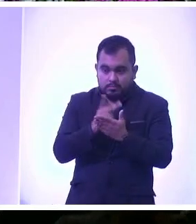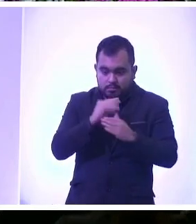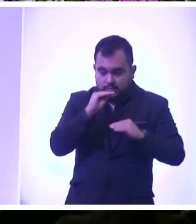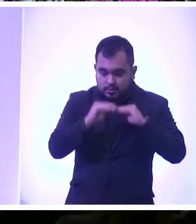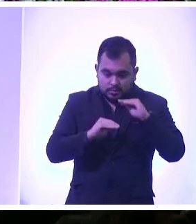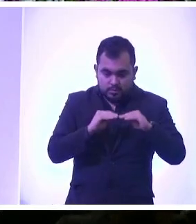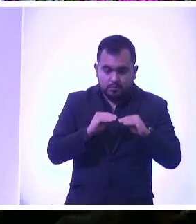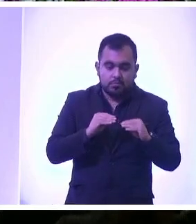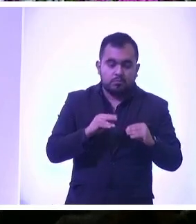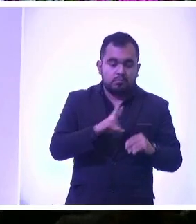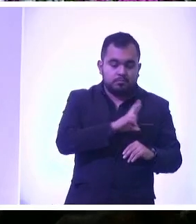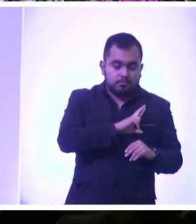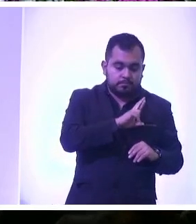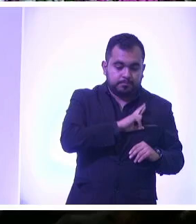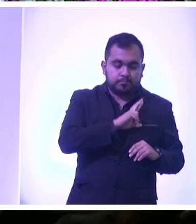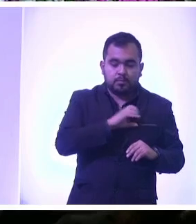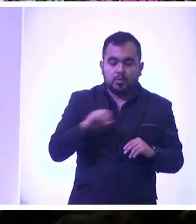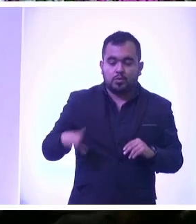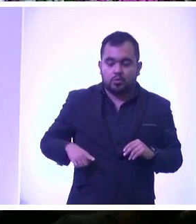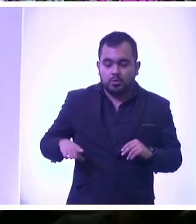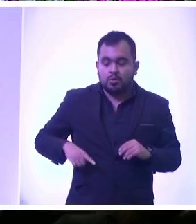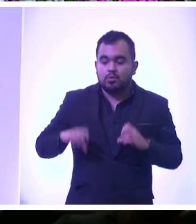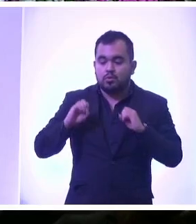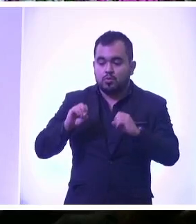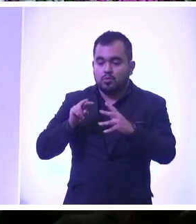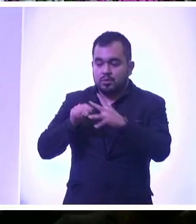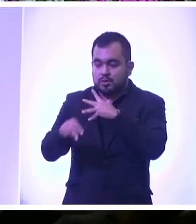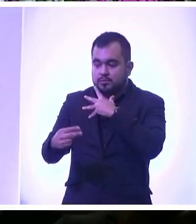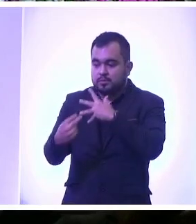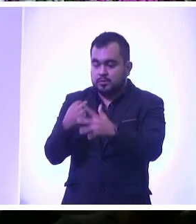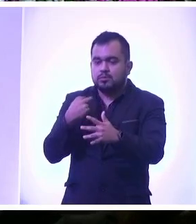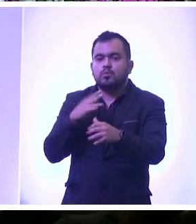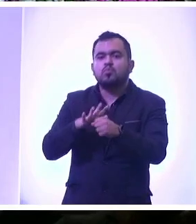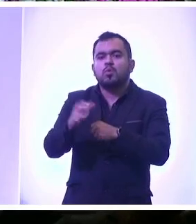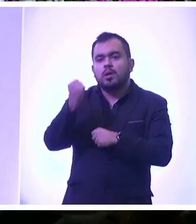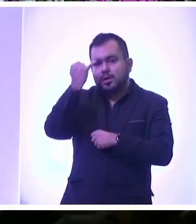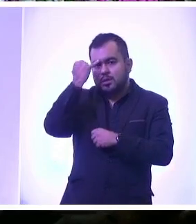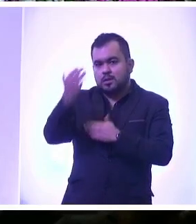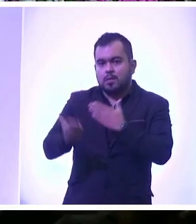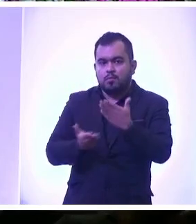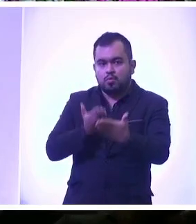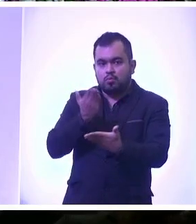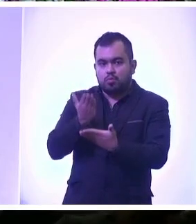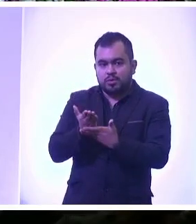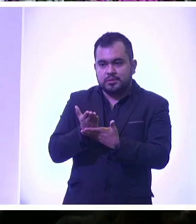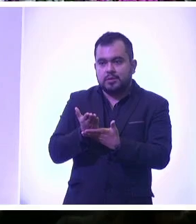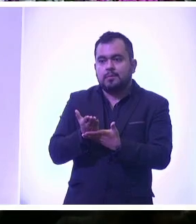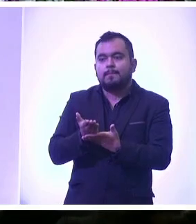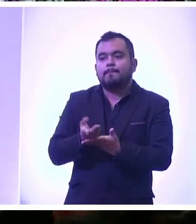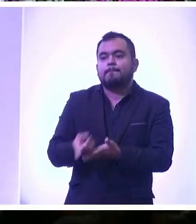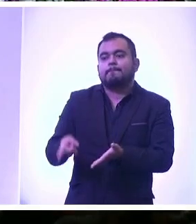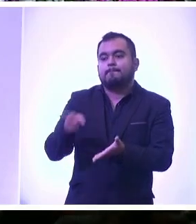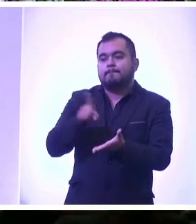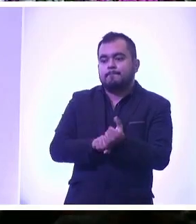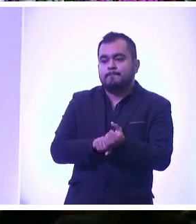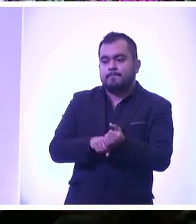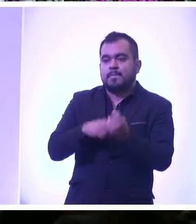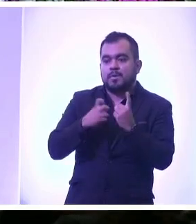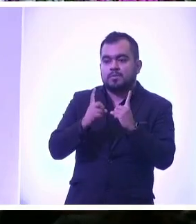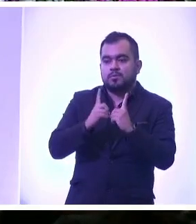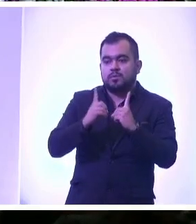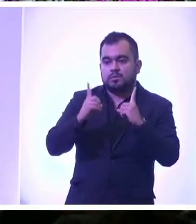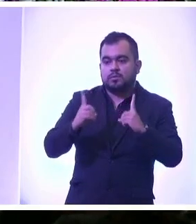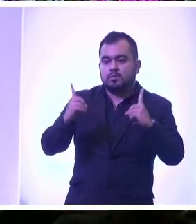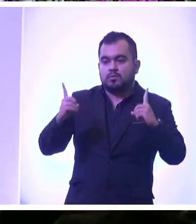en lo privado o en lo público con transparencia Qué provoca todo esto la la lo que provoca el desarrollo de una